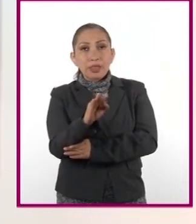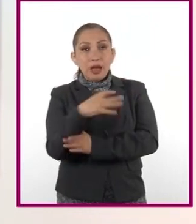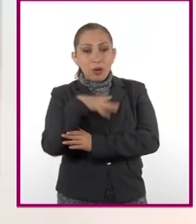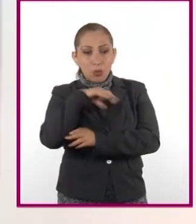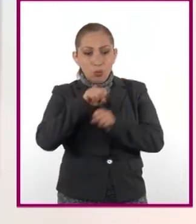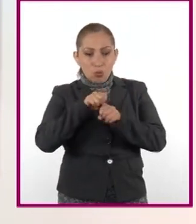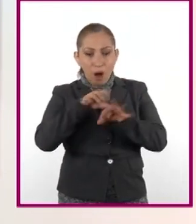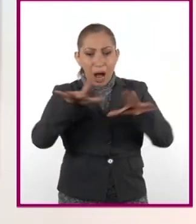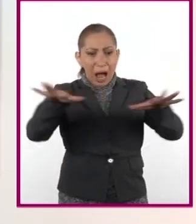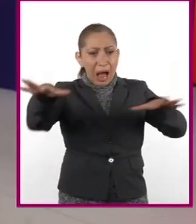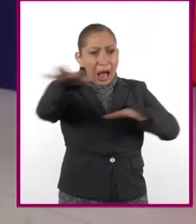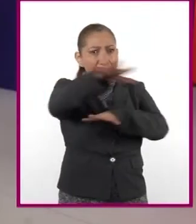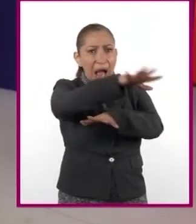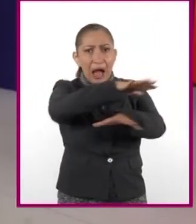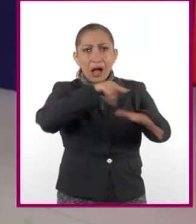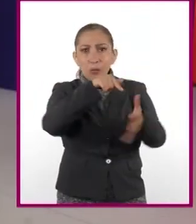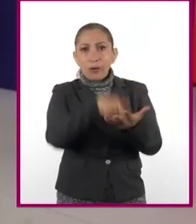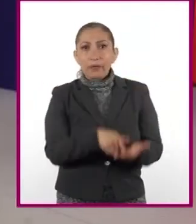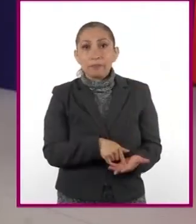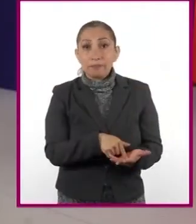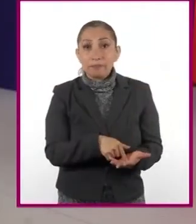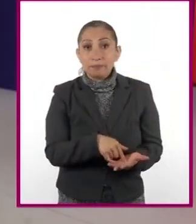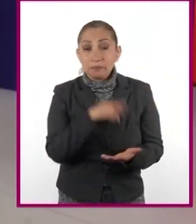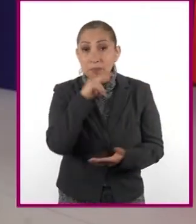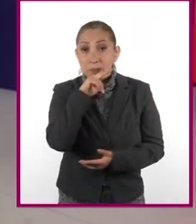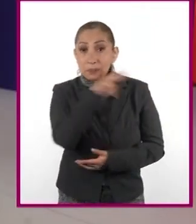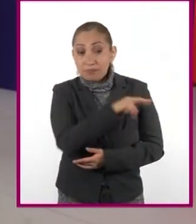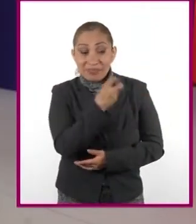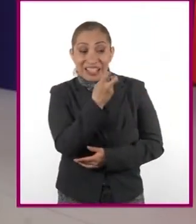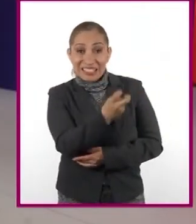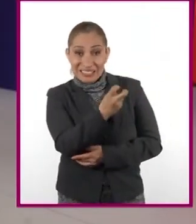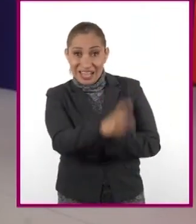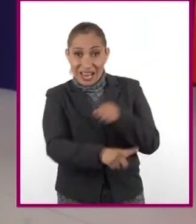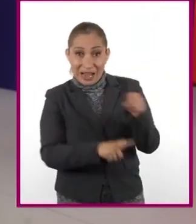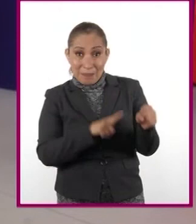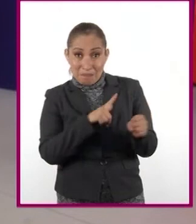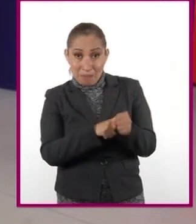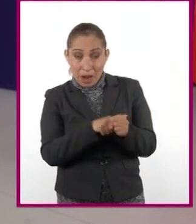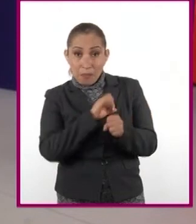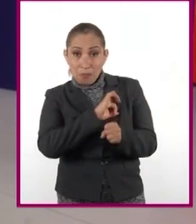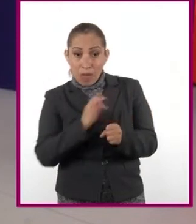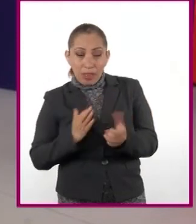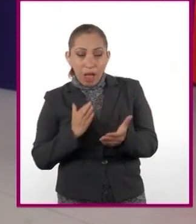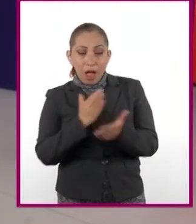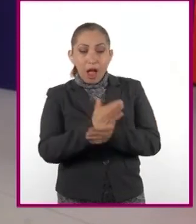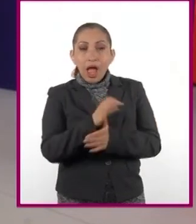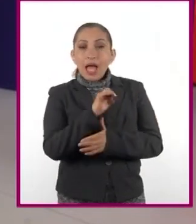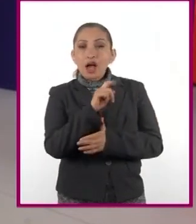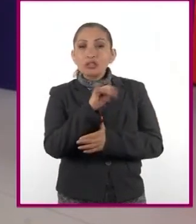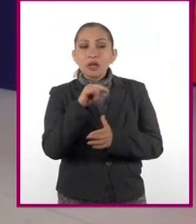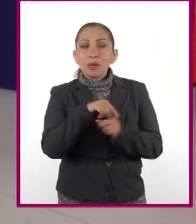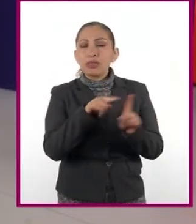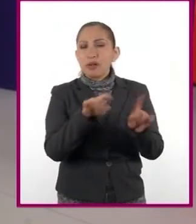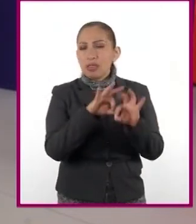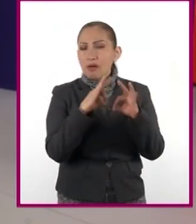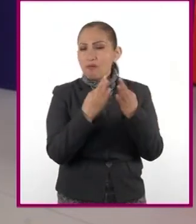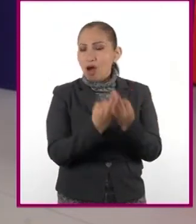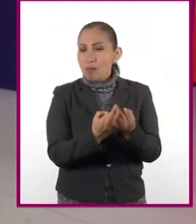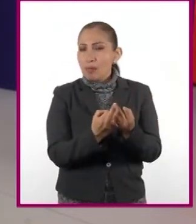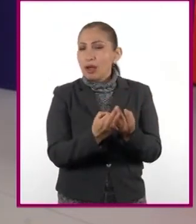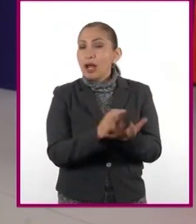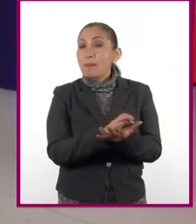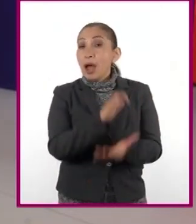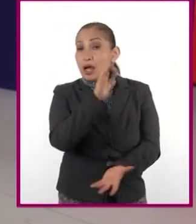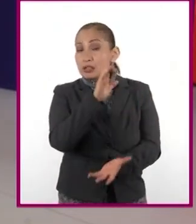esparcirse rápidamente. Estas especies pueden entrar a los ecosistemas de muchas formas y en